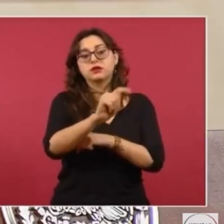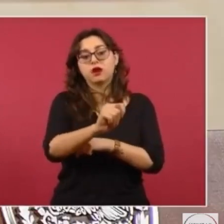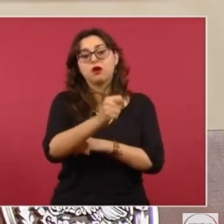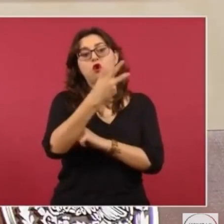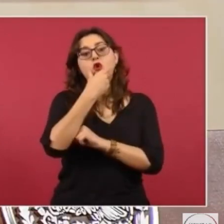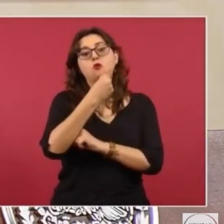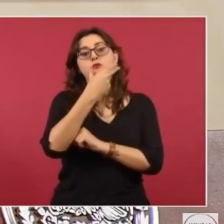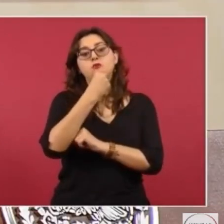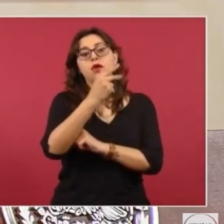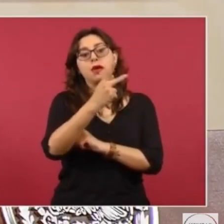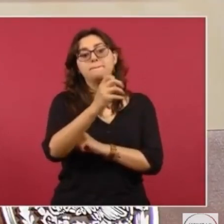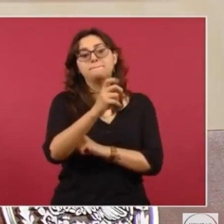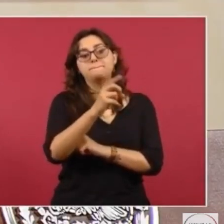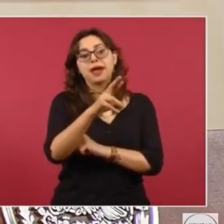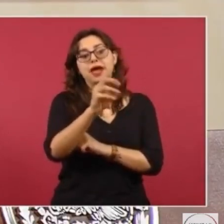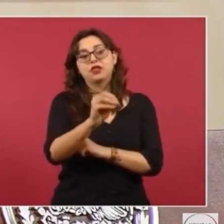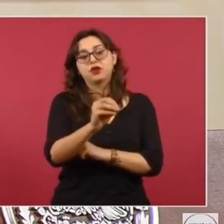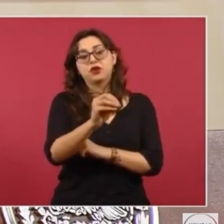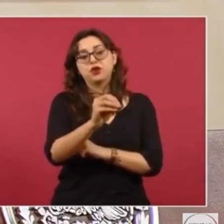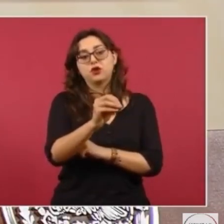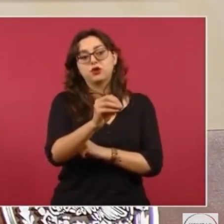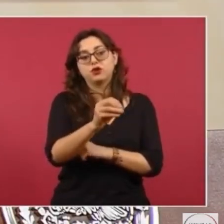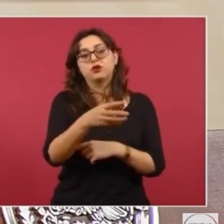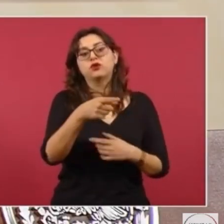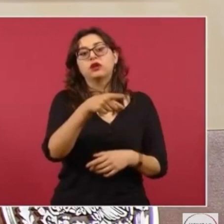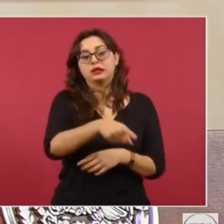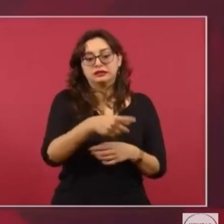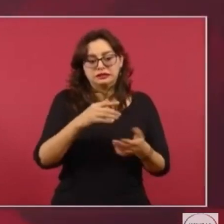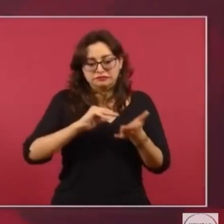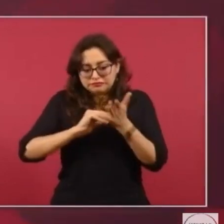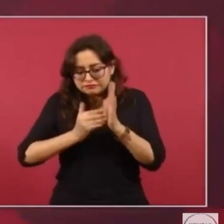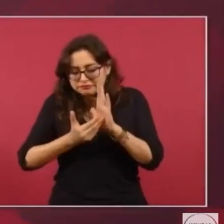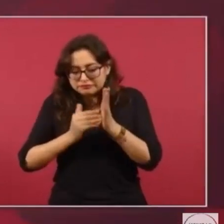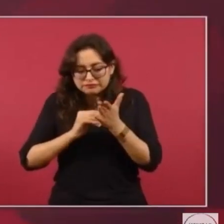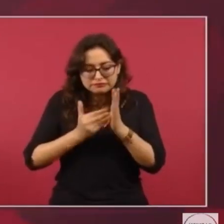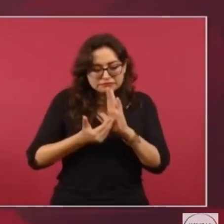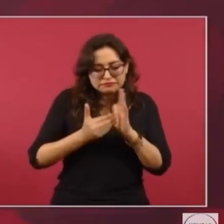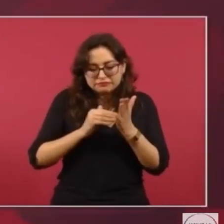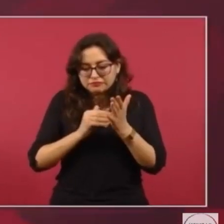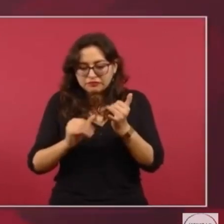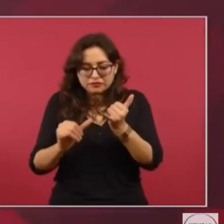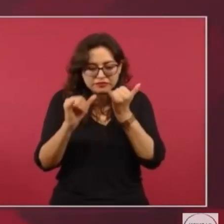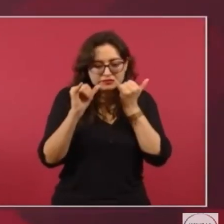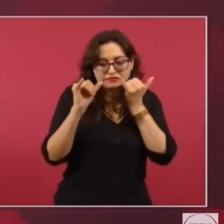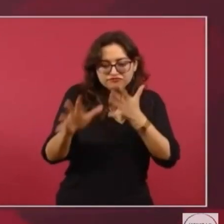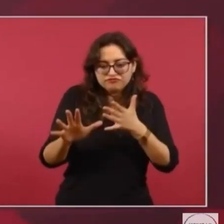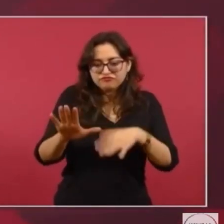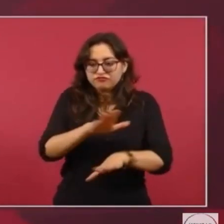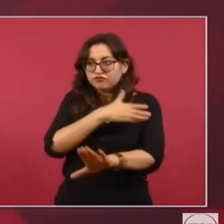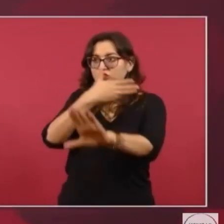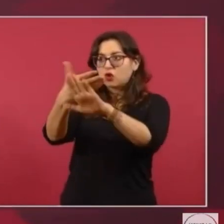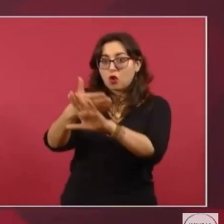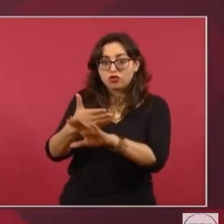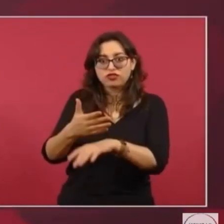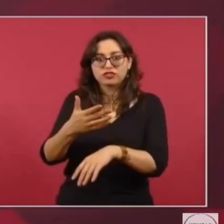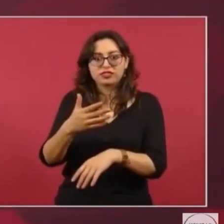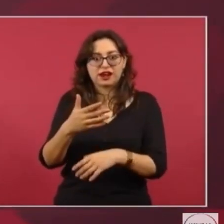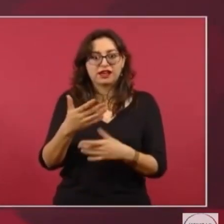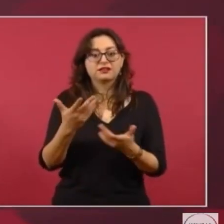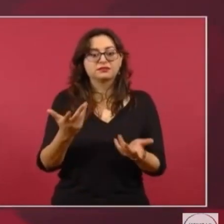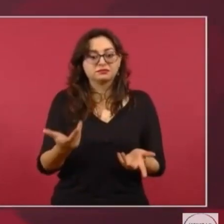después del fraude habla por teléfono y está grabado, a ver si no lo consiguen por ahí, con